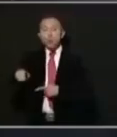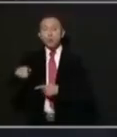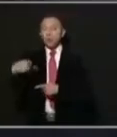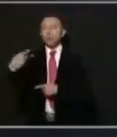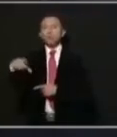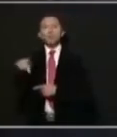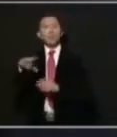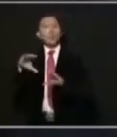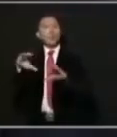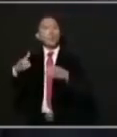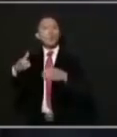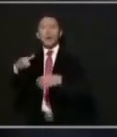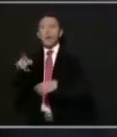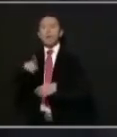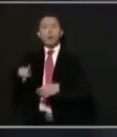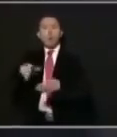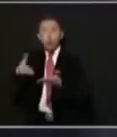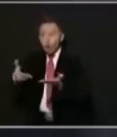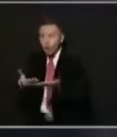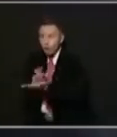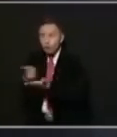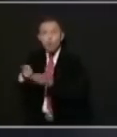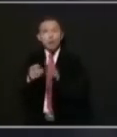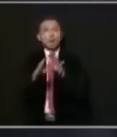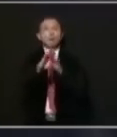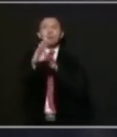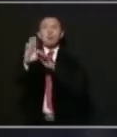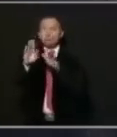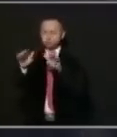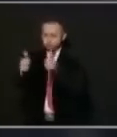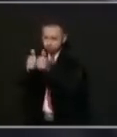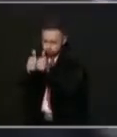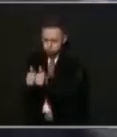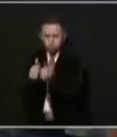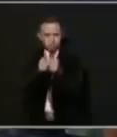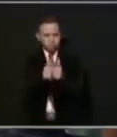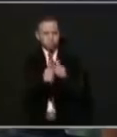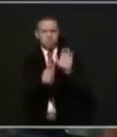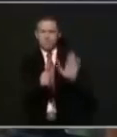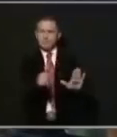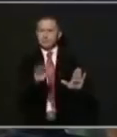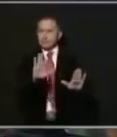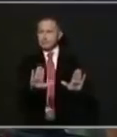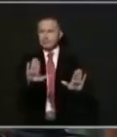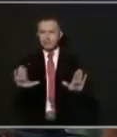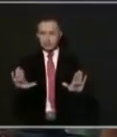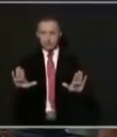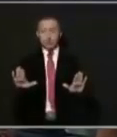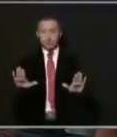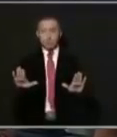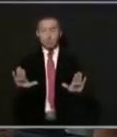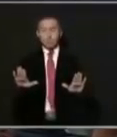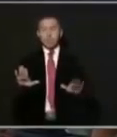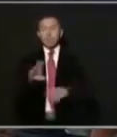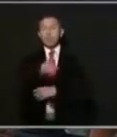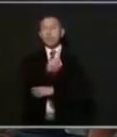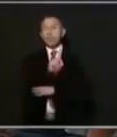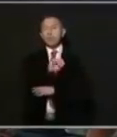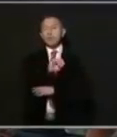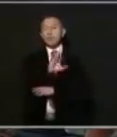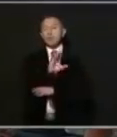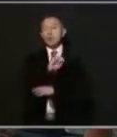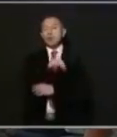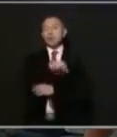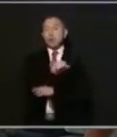sus comunidades de origen. Se unirán Diconsa y Liconsa